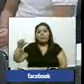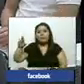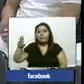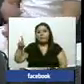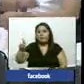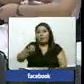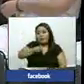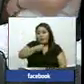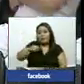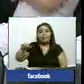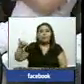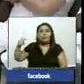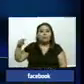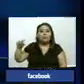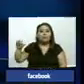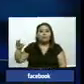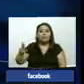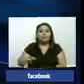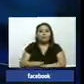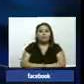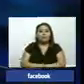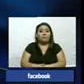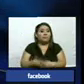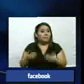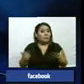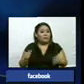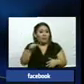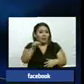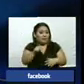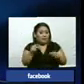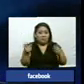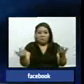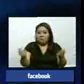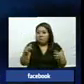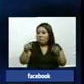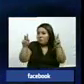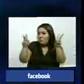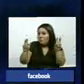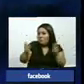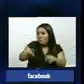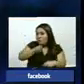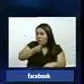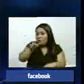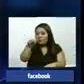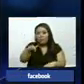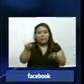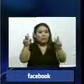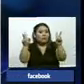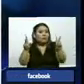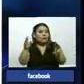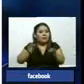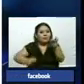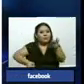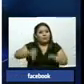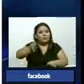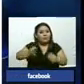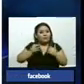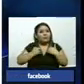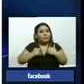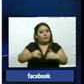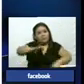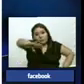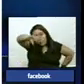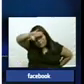Batres, Noticiero Hechos. Bien, y respecto a situaciones que han ocurrido hoy, ahí en el caso del juicio en la Operación